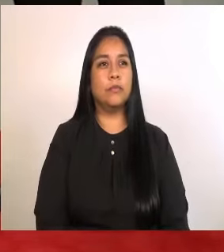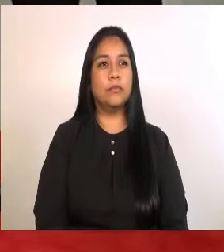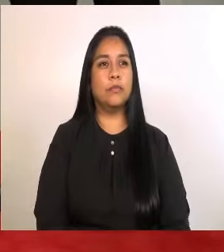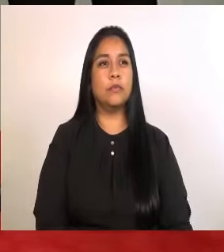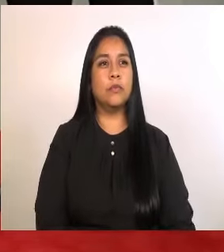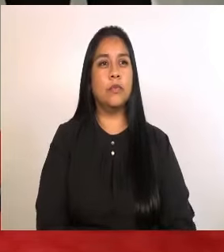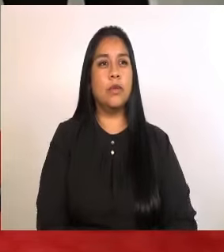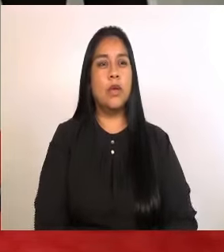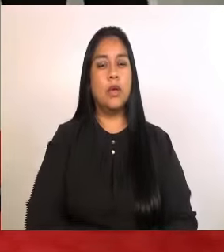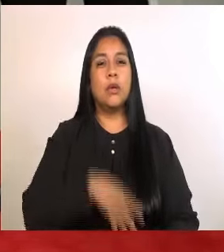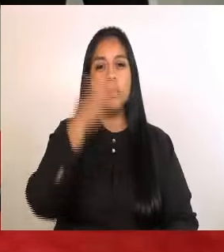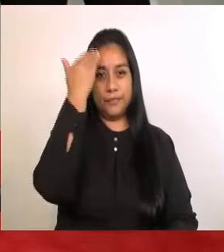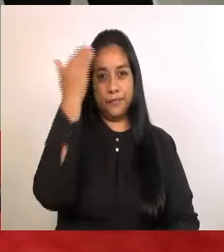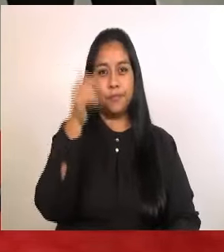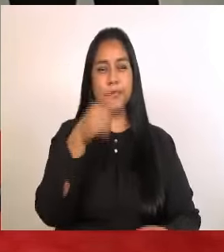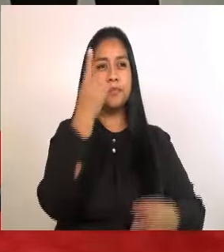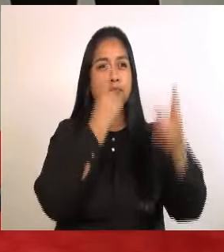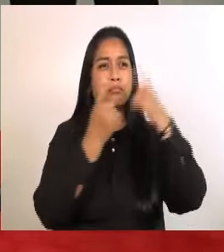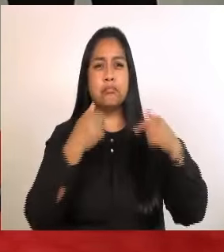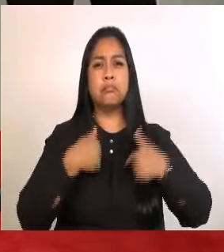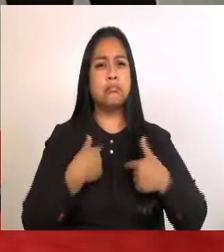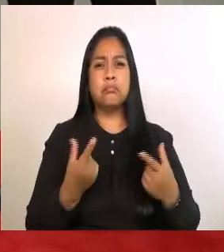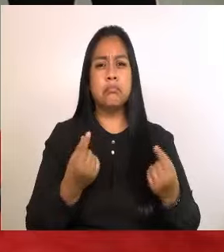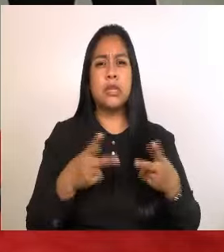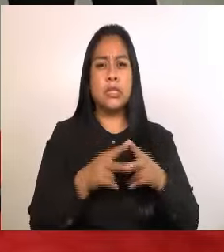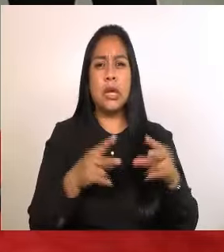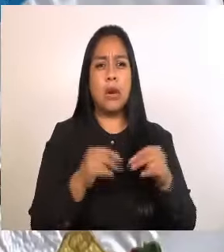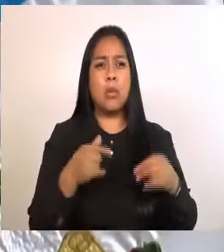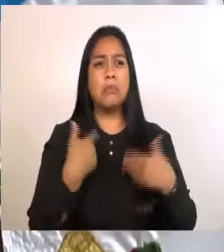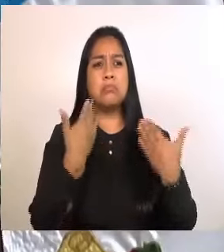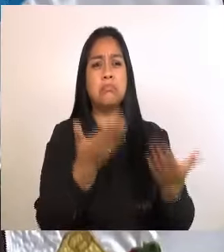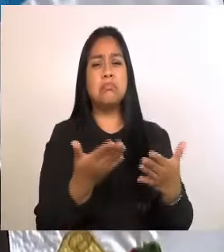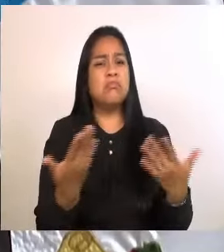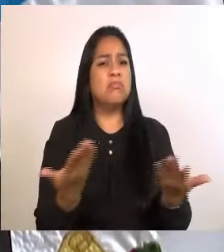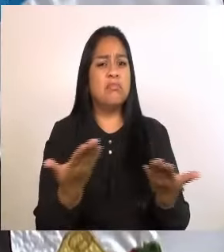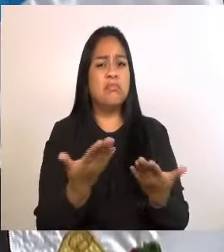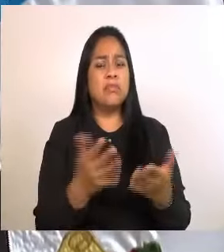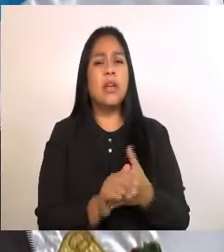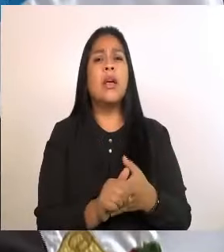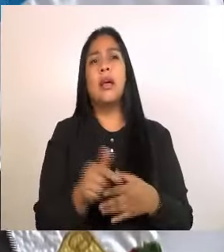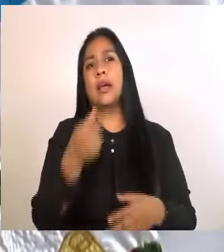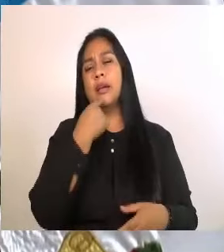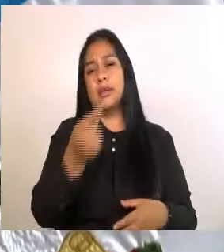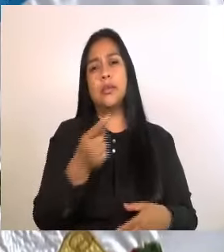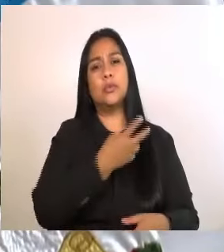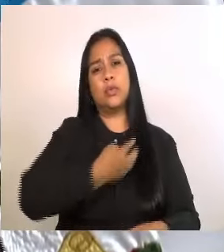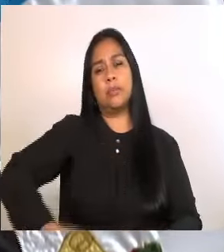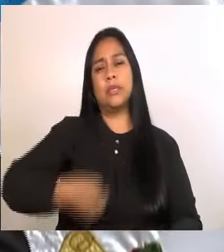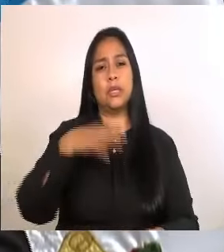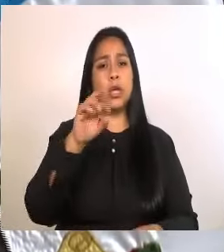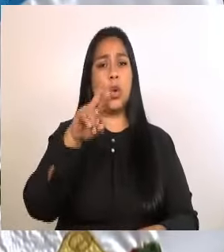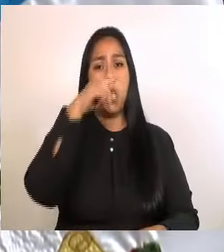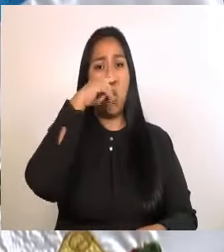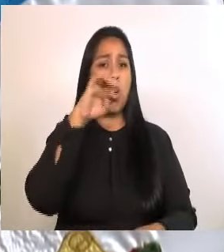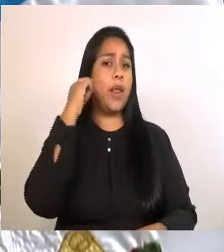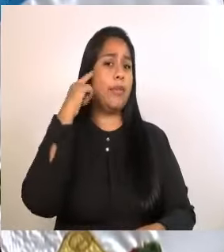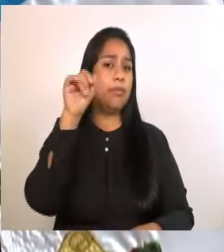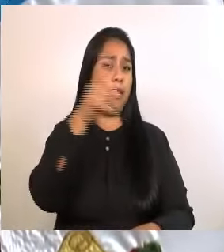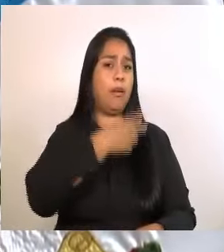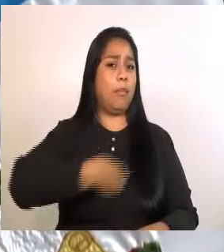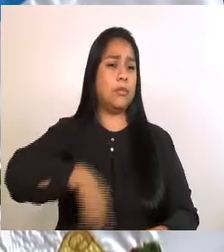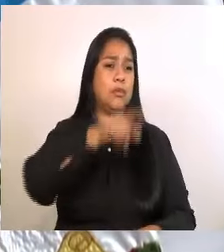Gracias. En cuanto a la pregunta, ¿qué gana Nicaragua? Es una pregunta por Ortega Murillo. No sé cómo